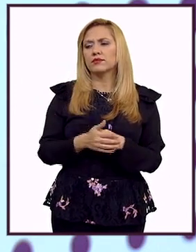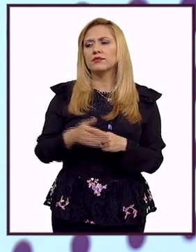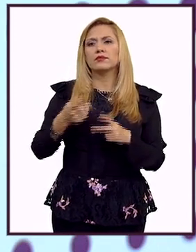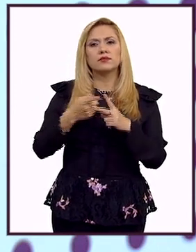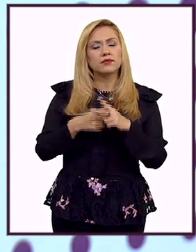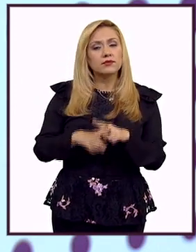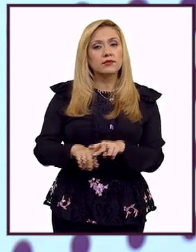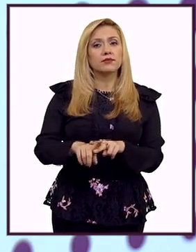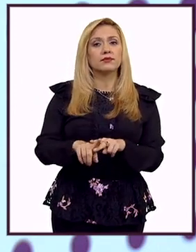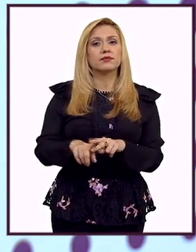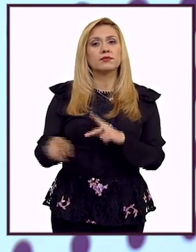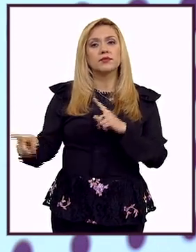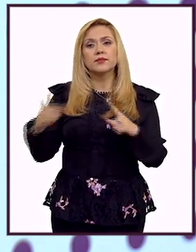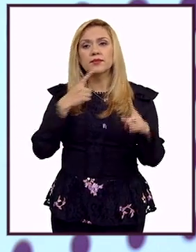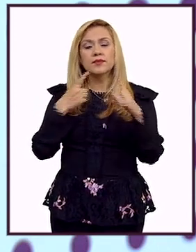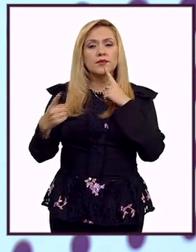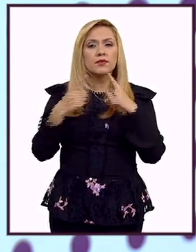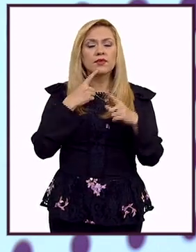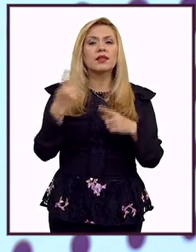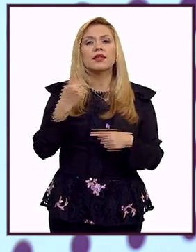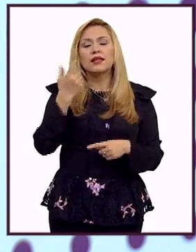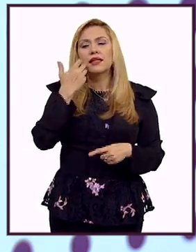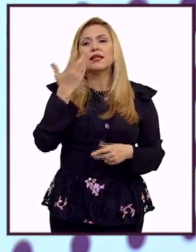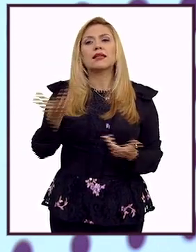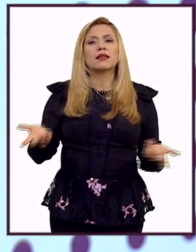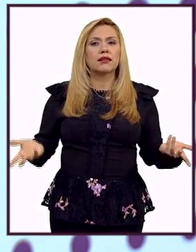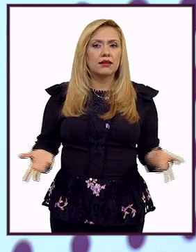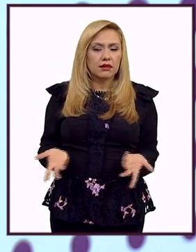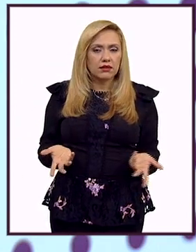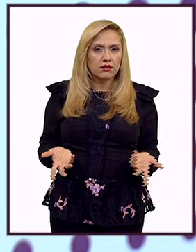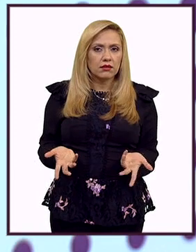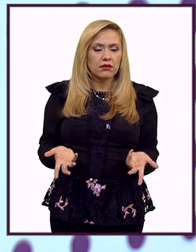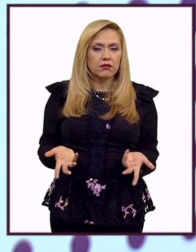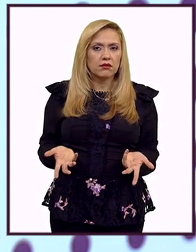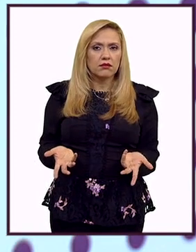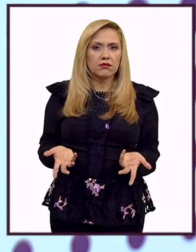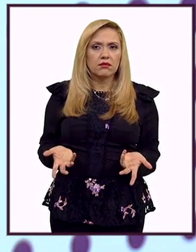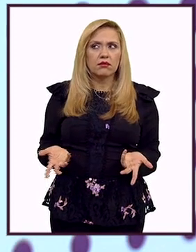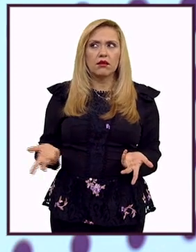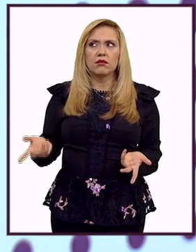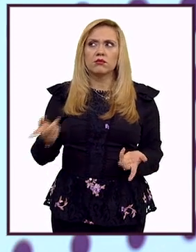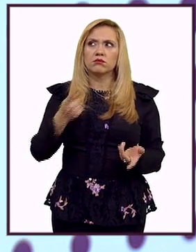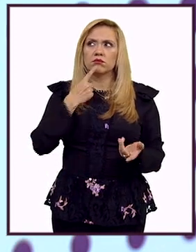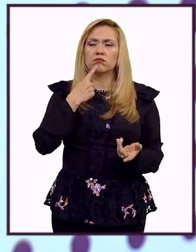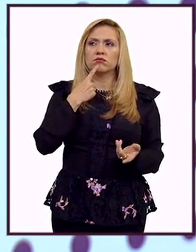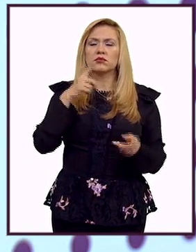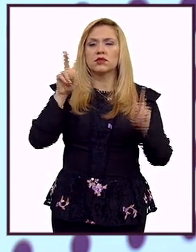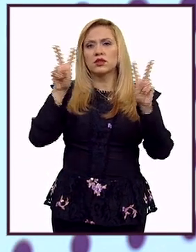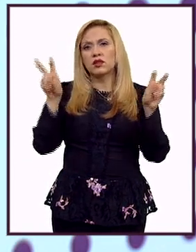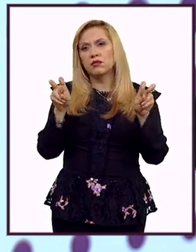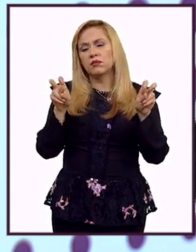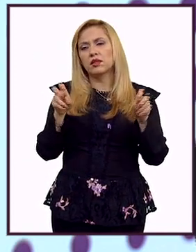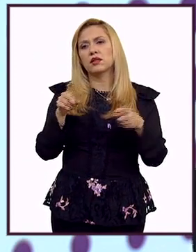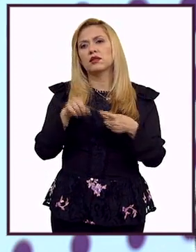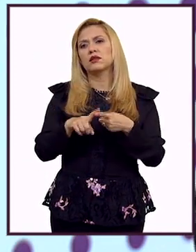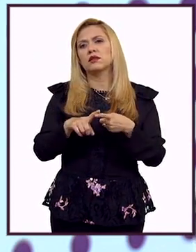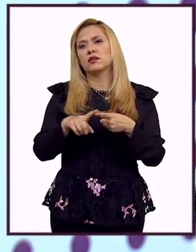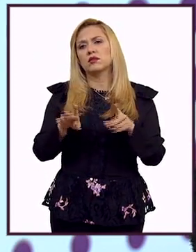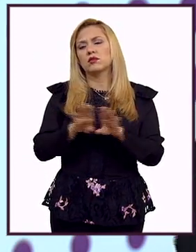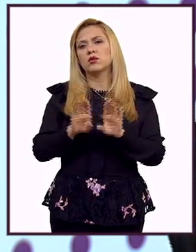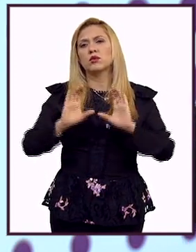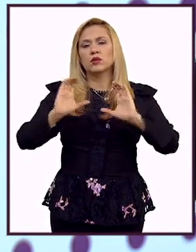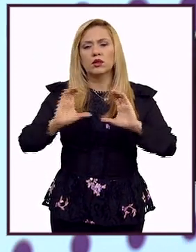a partir de eso a discutir pues qué es lo que quieren. Y empiezan varias cosas, pasan desde primero el tema del acceso, luego pasan por el tema de la